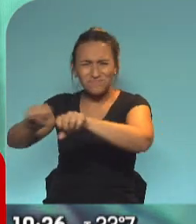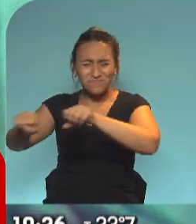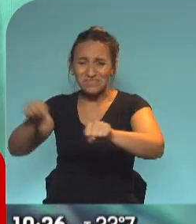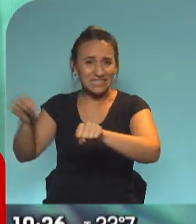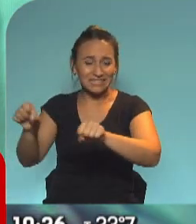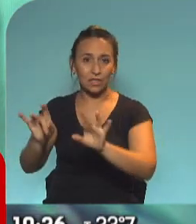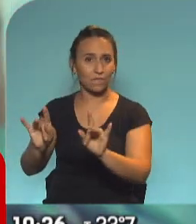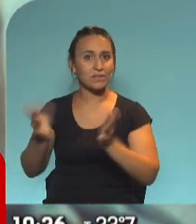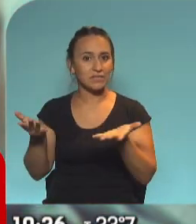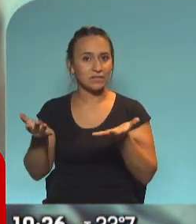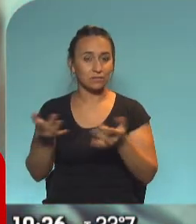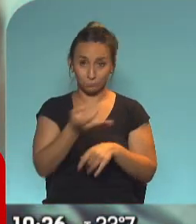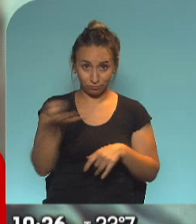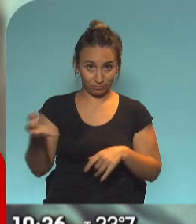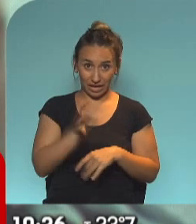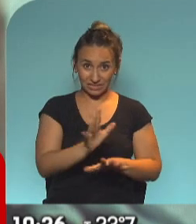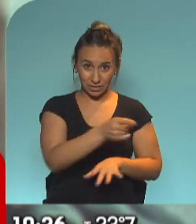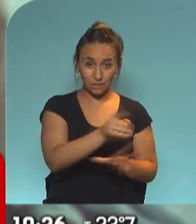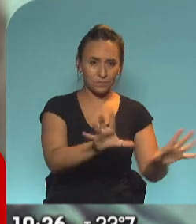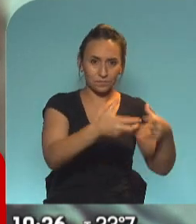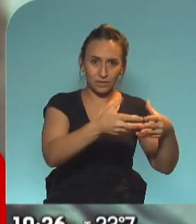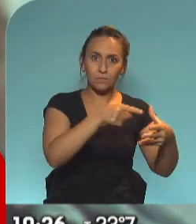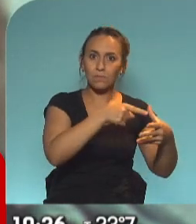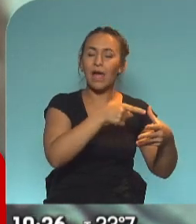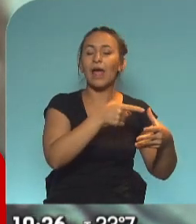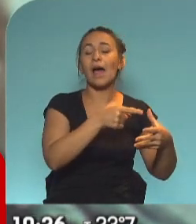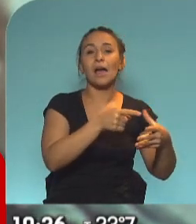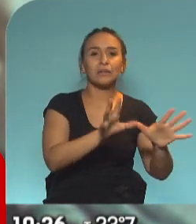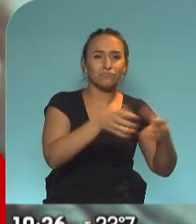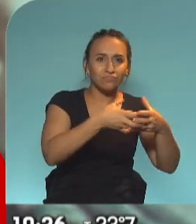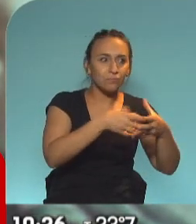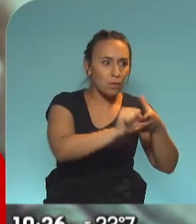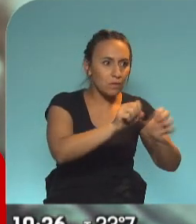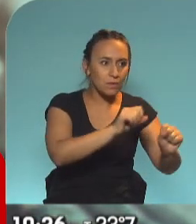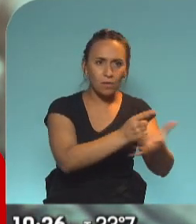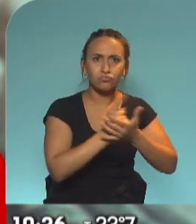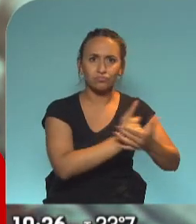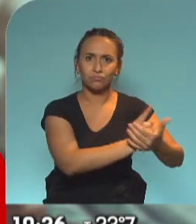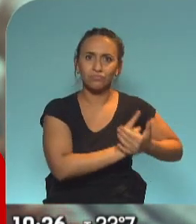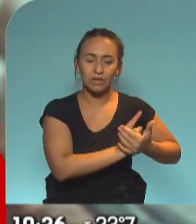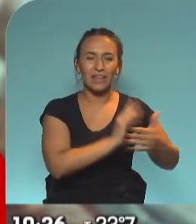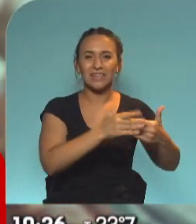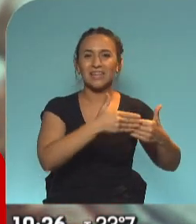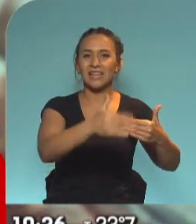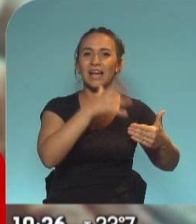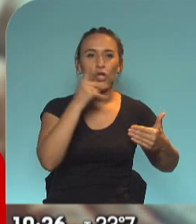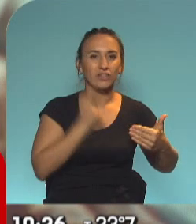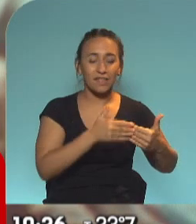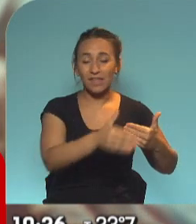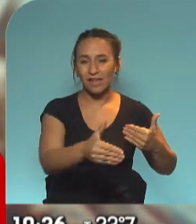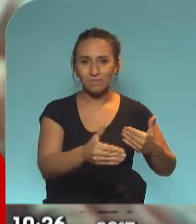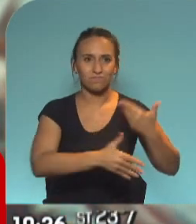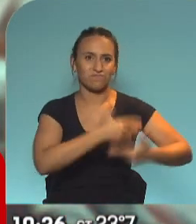pueblo, para que en 14 días haya resultados positivos? Mire, si yo fuera intendente de una ciudad, lo primero que miro es